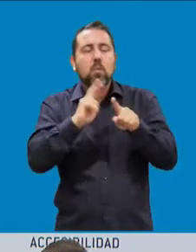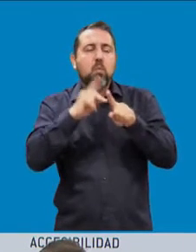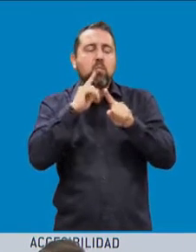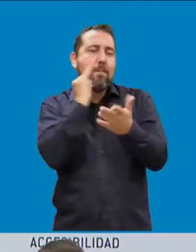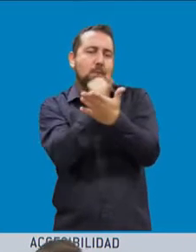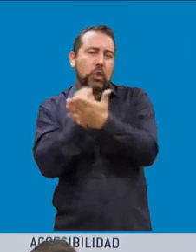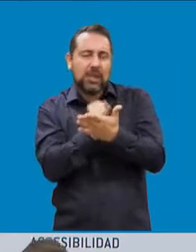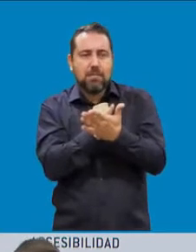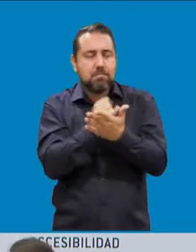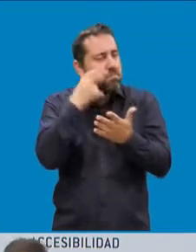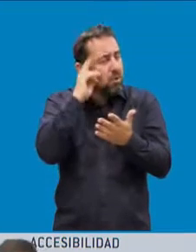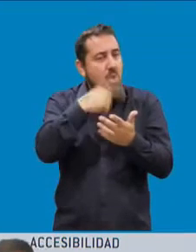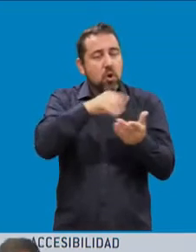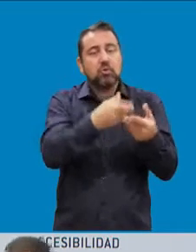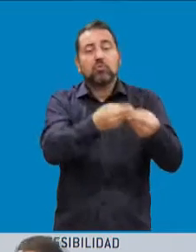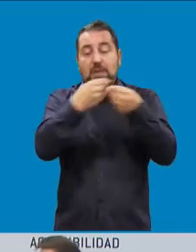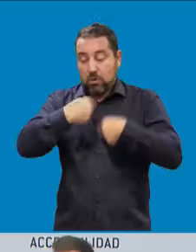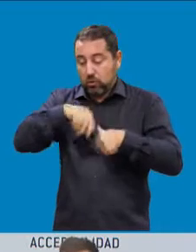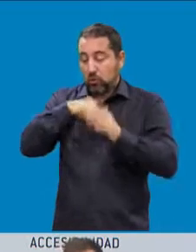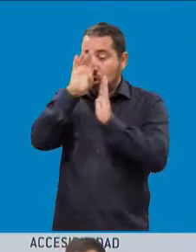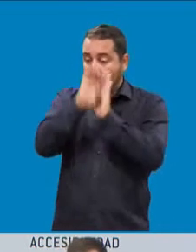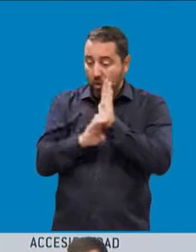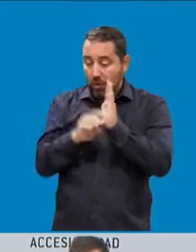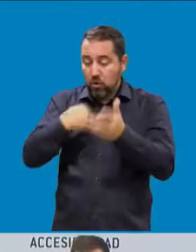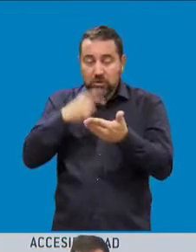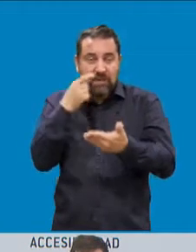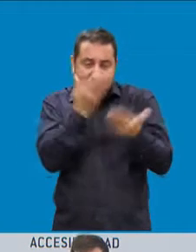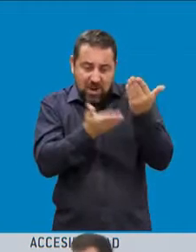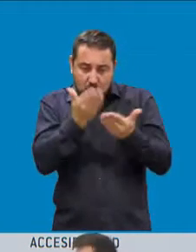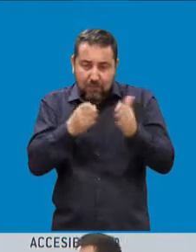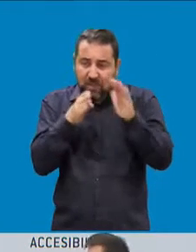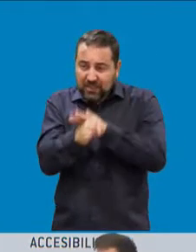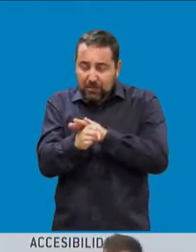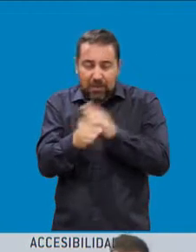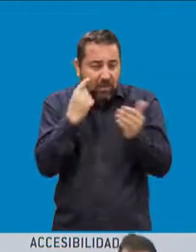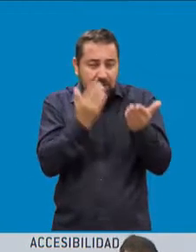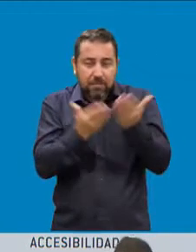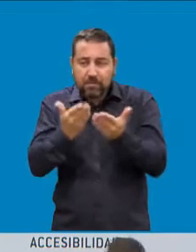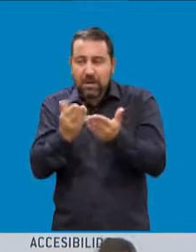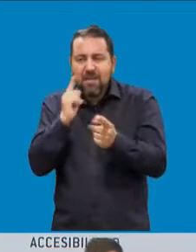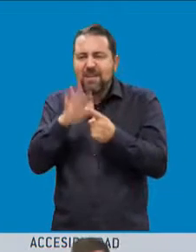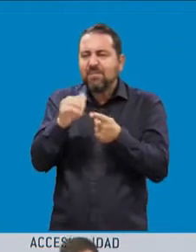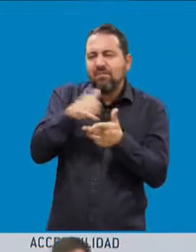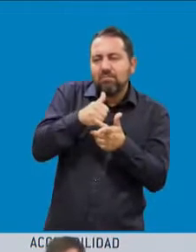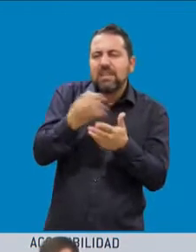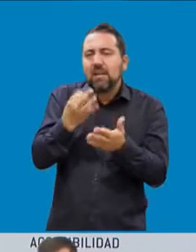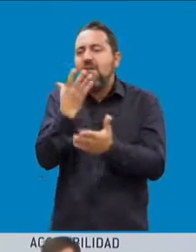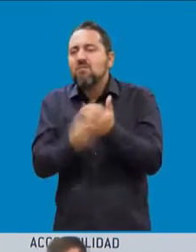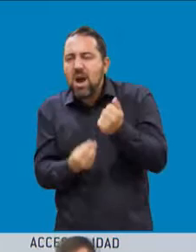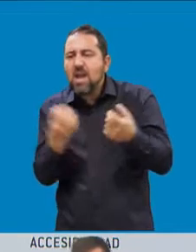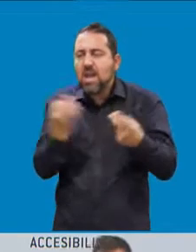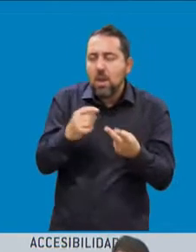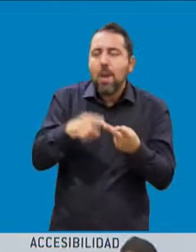los esquemas, hace un primer prototipo, nos pasa a nosotros el código, nosotros evaluamos la accesibilidad,